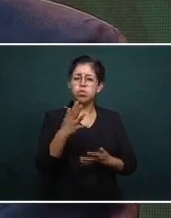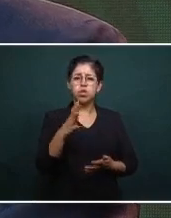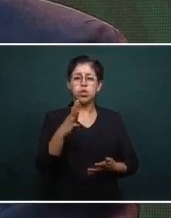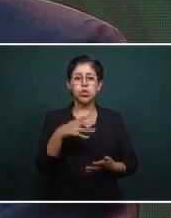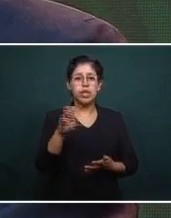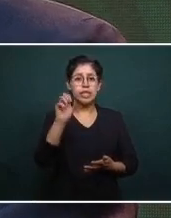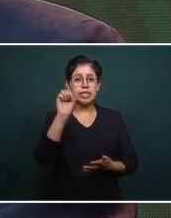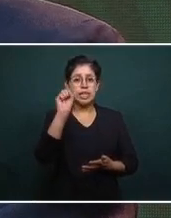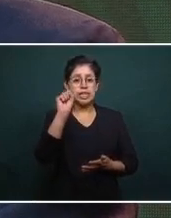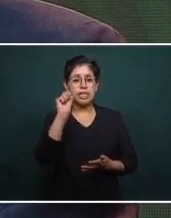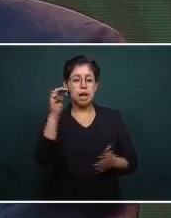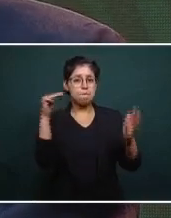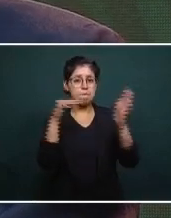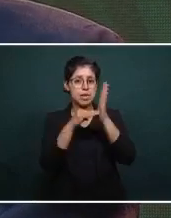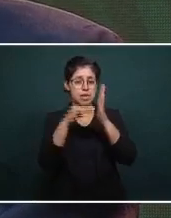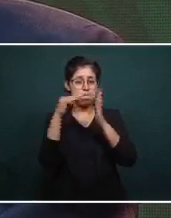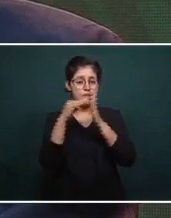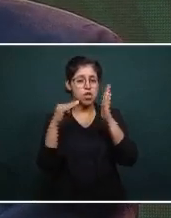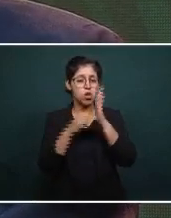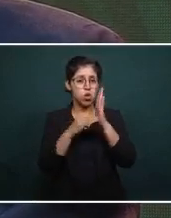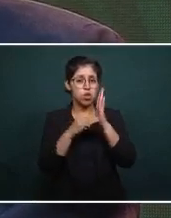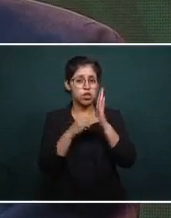alrededor de 60 mil millones.